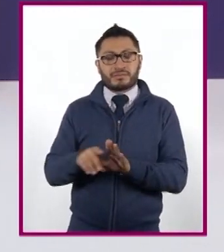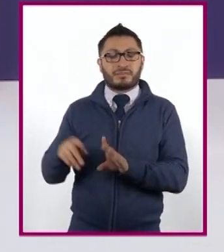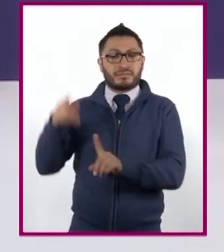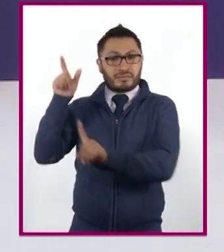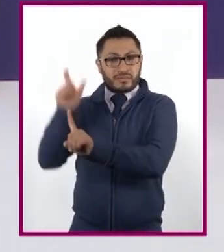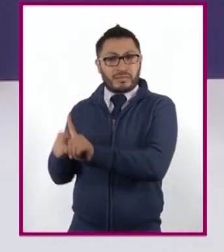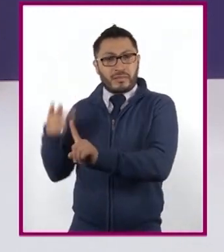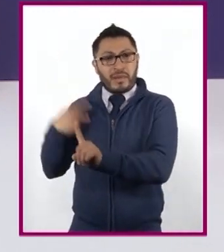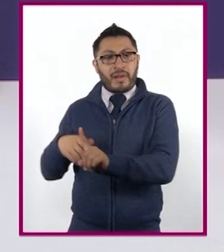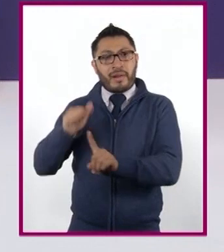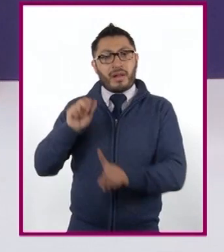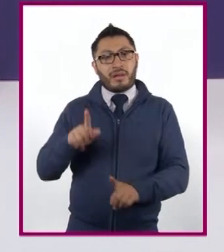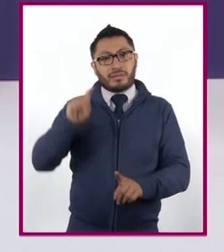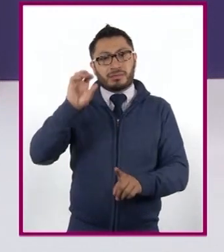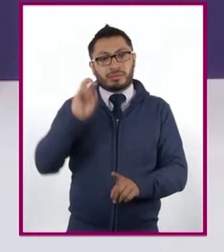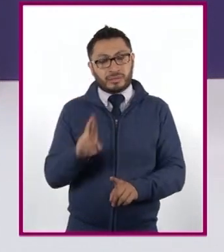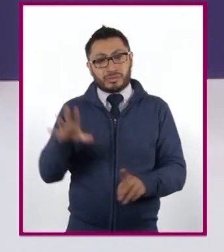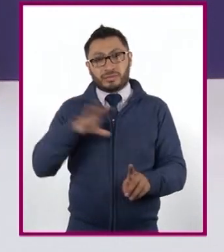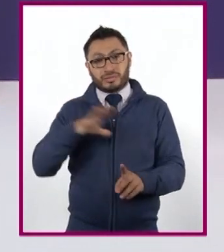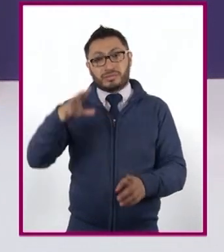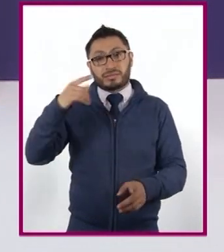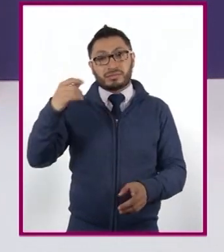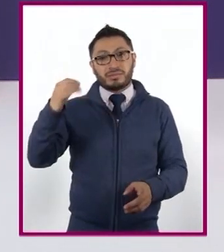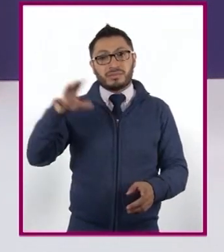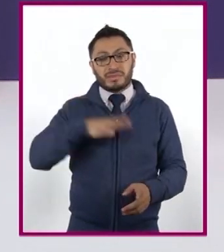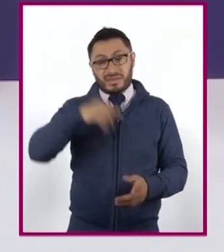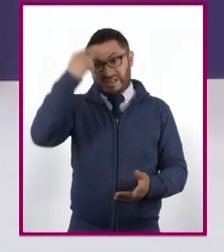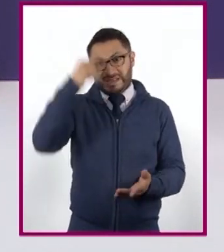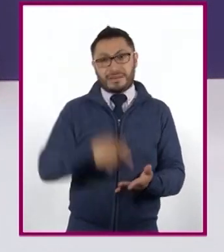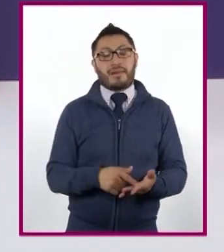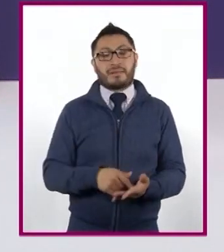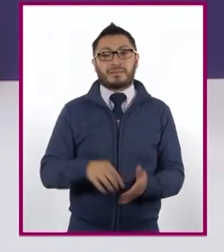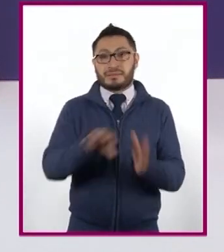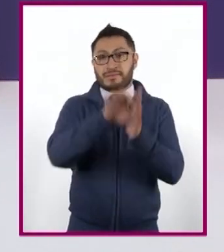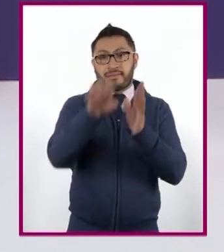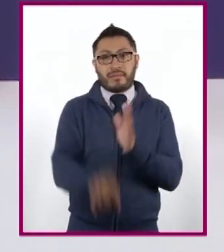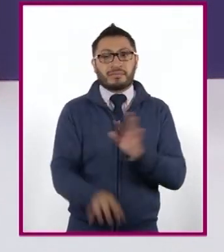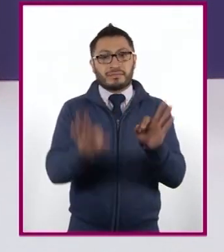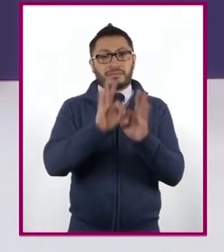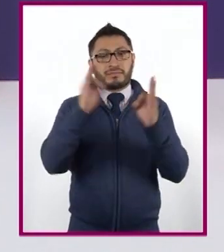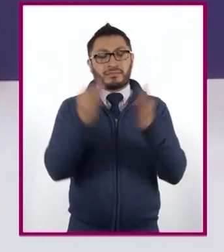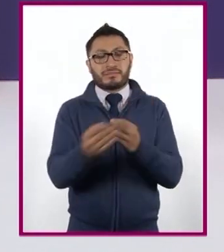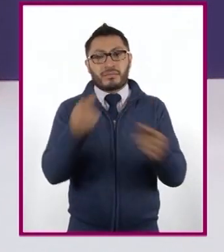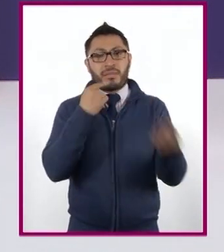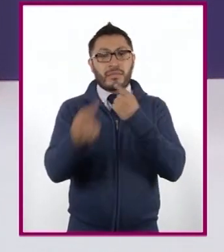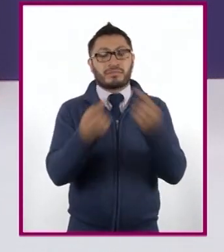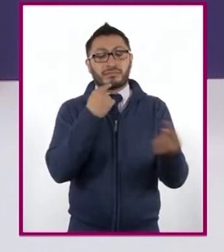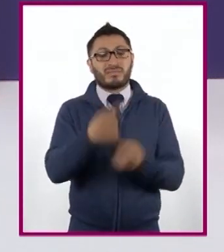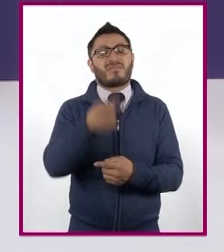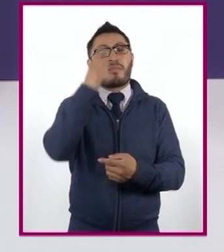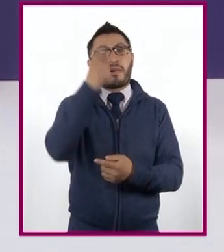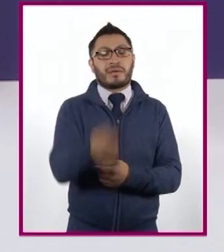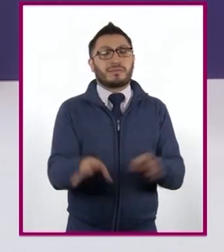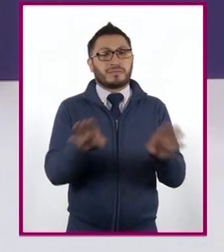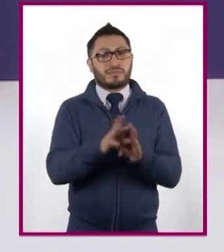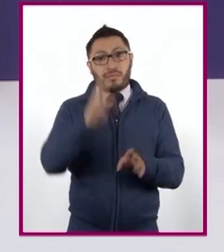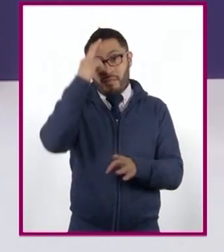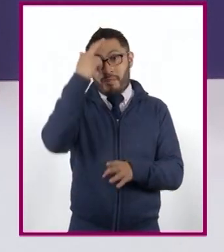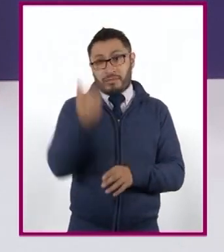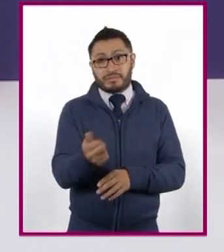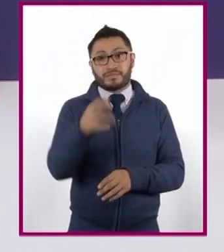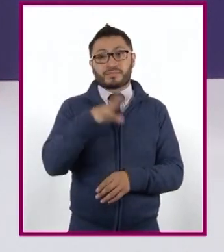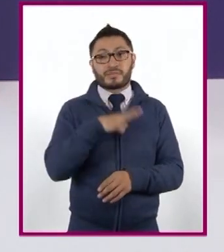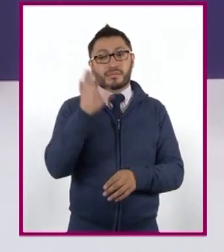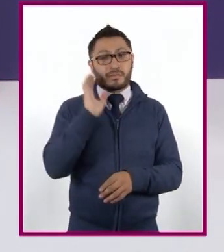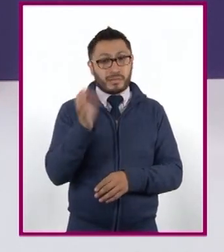se considera con cierta credibilidad. Un ejemplo de estrategia discursiva que apela a la razón